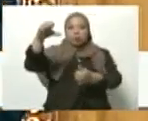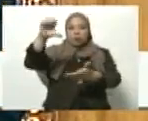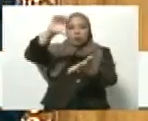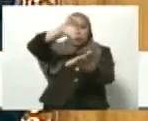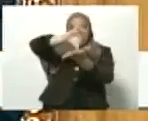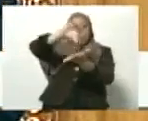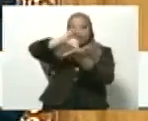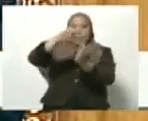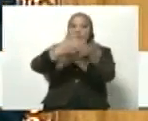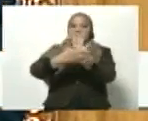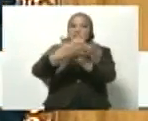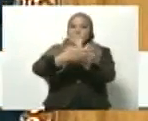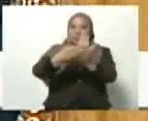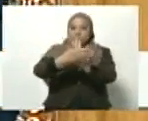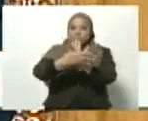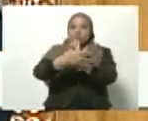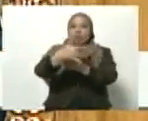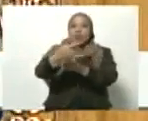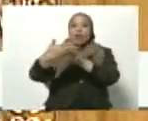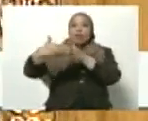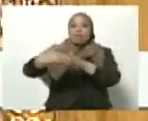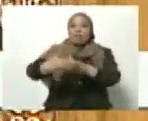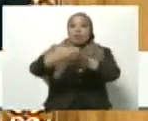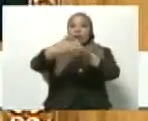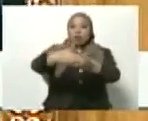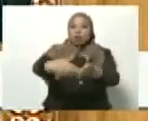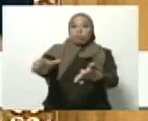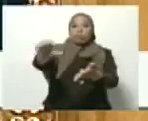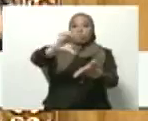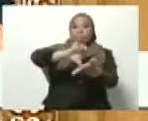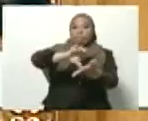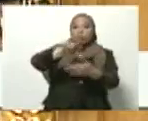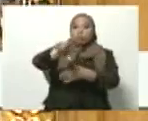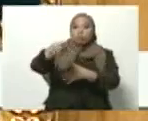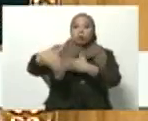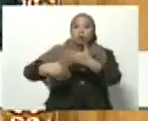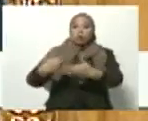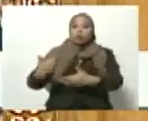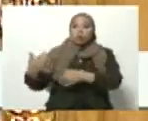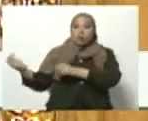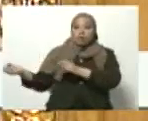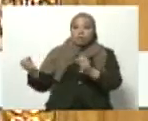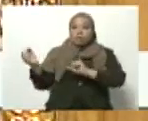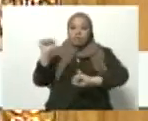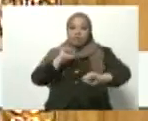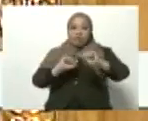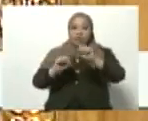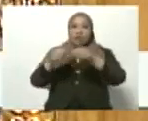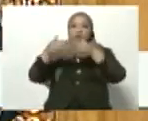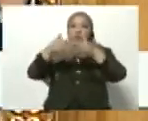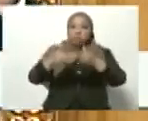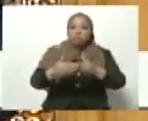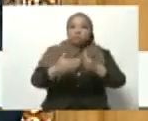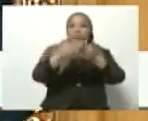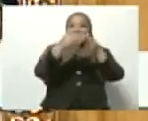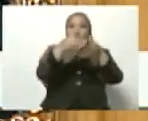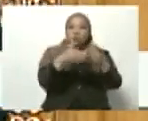combustible directo, venían barcos iraníes y ellos dijeron vamos a usar la fuerza para frenar esos barcos iraníes,